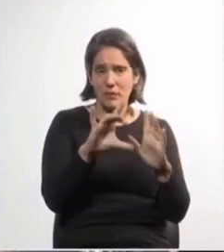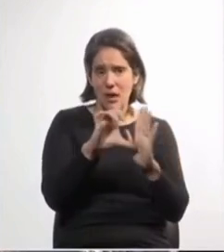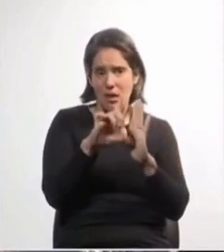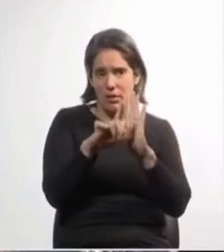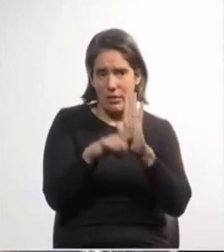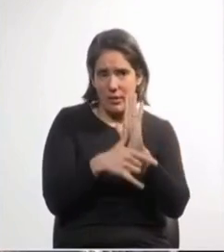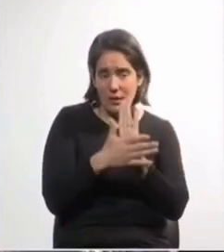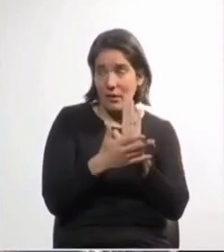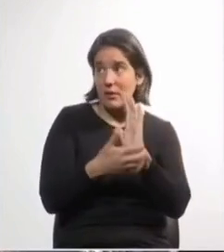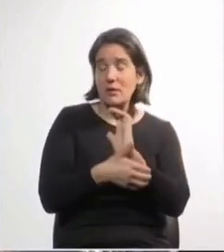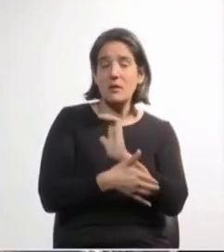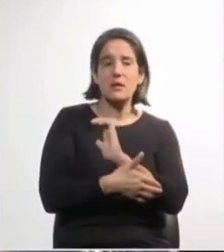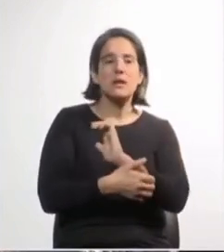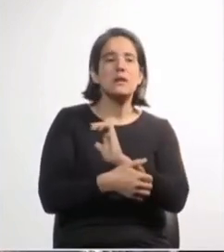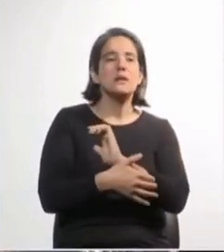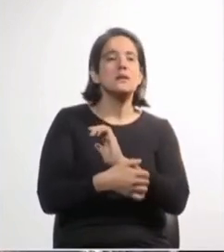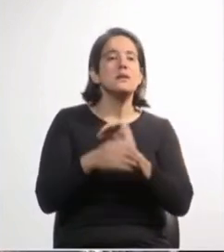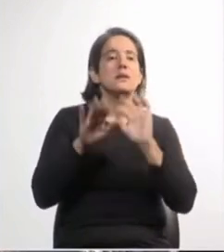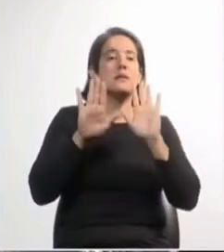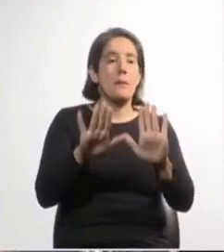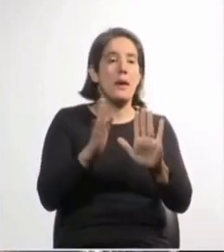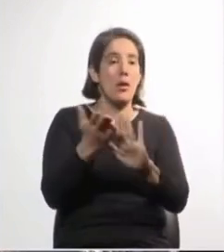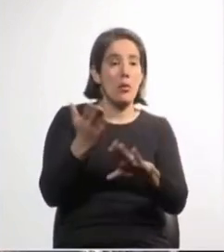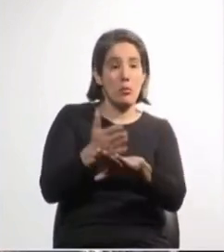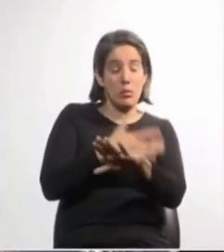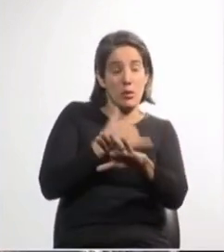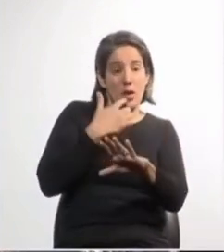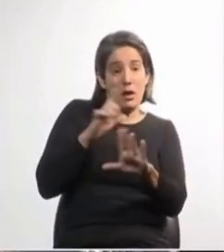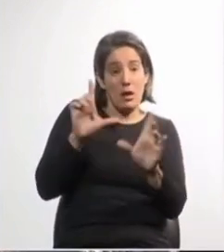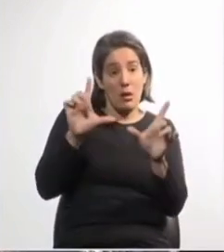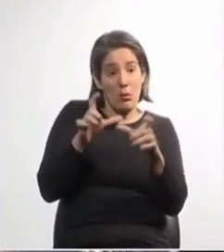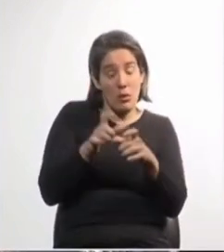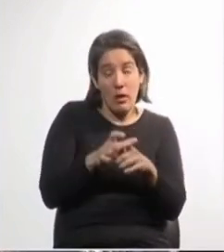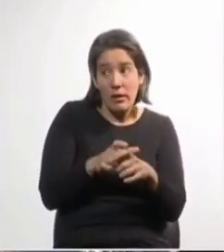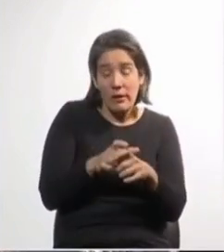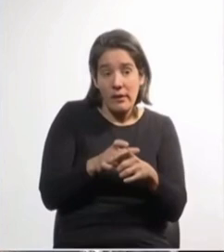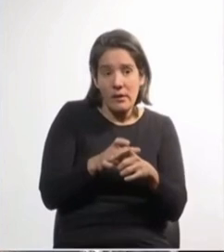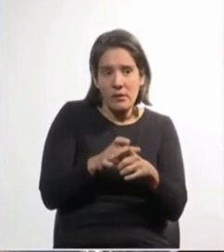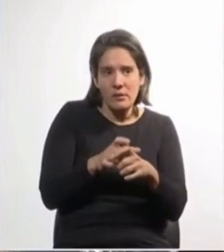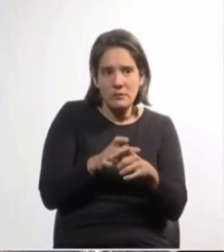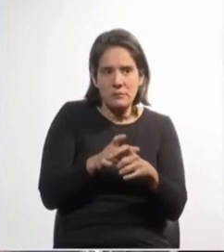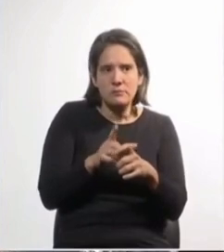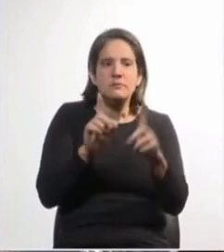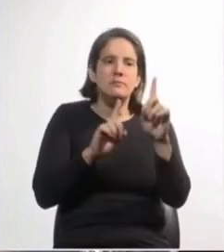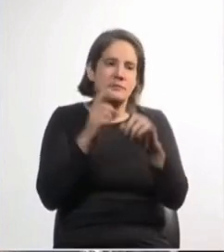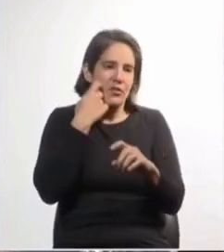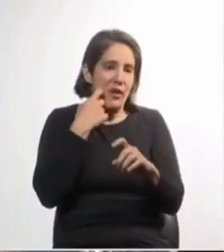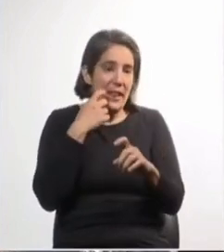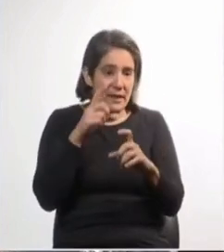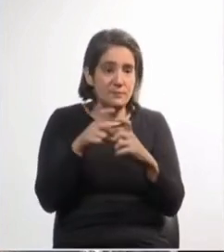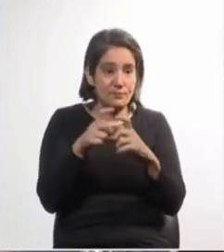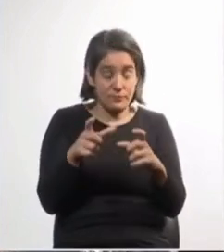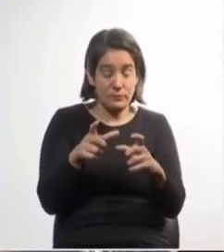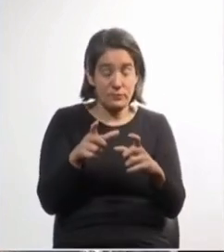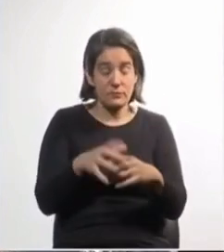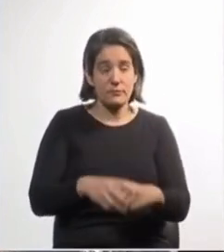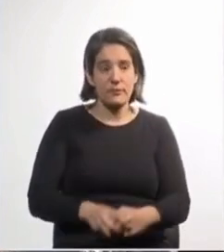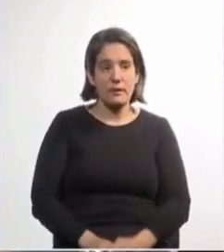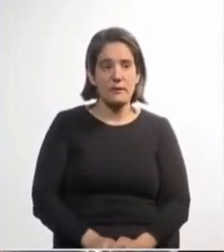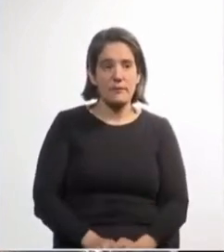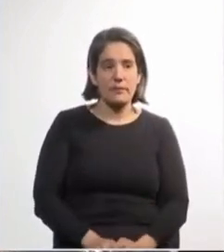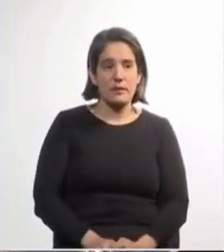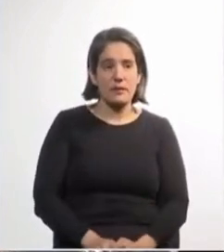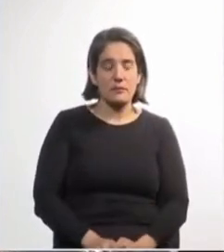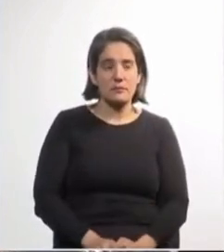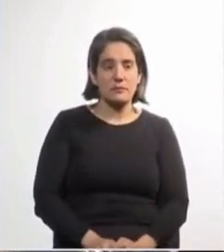entre 2006 y 2019 de reducción del número de asentamientos, si bien todavía quedan realmente un número muy